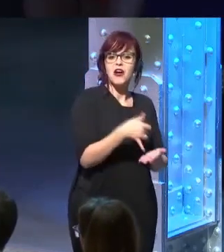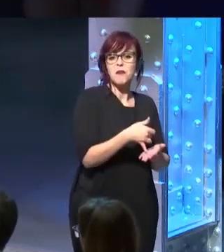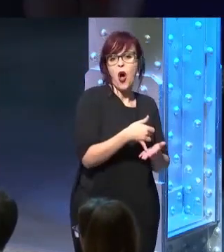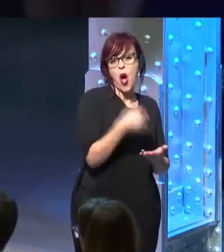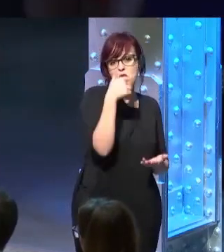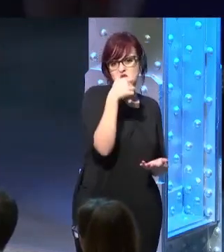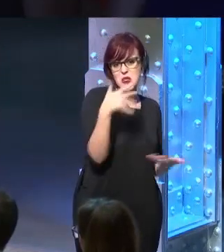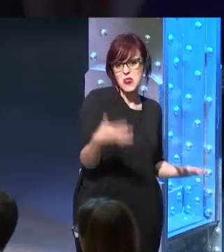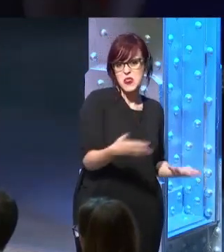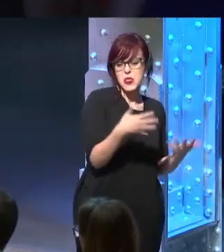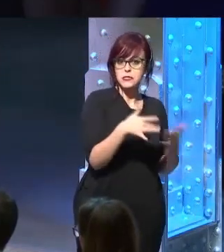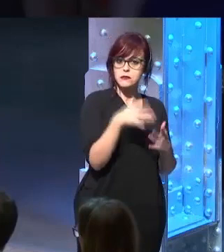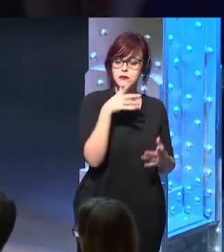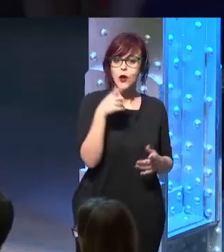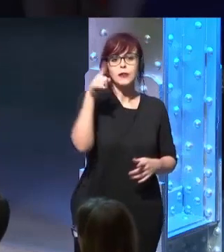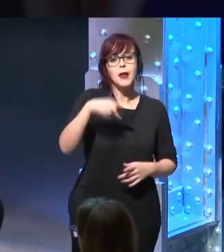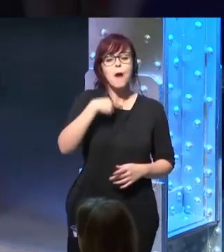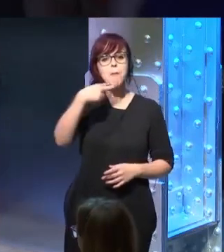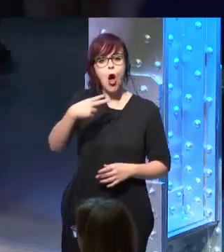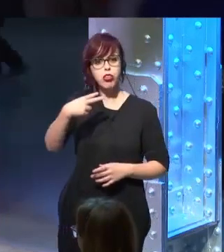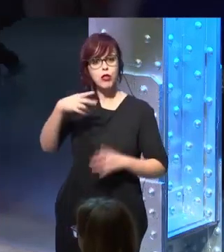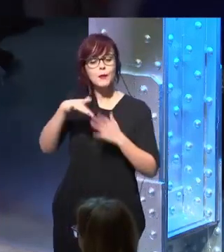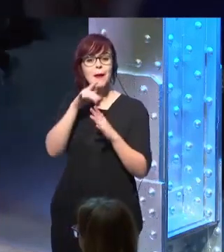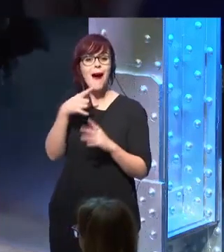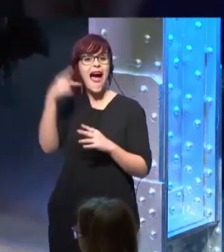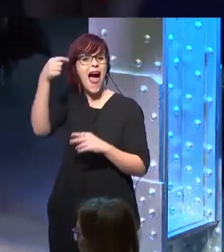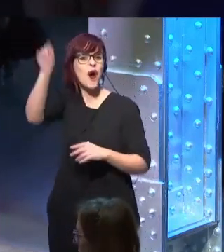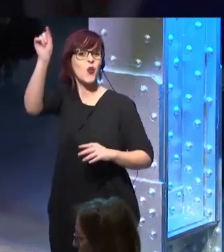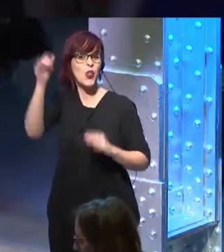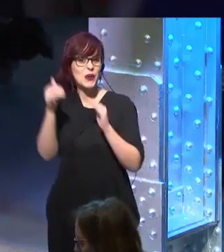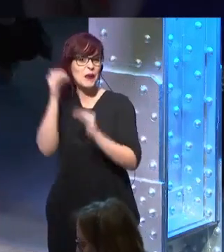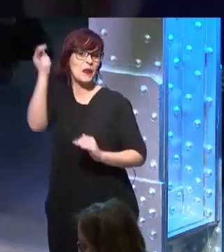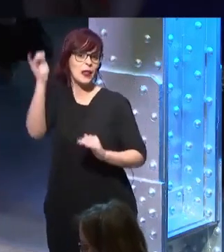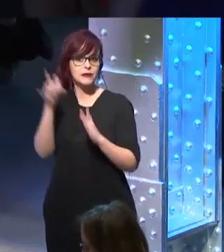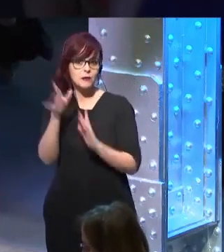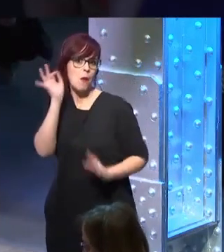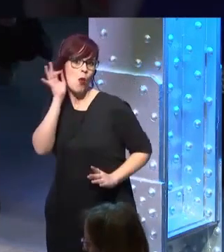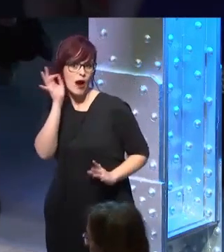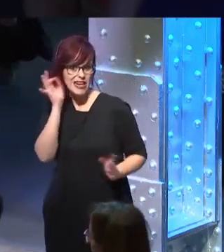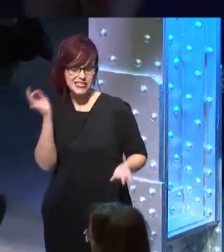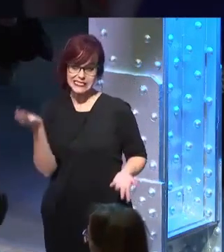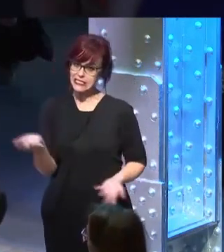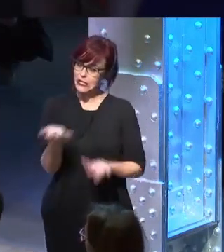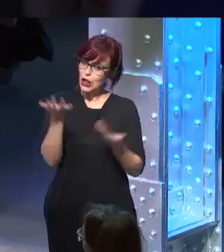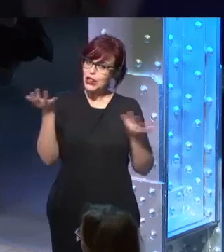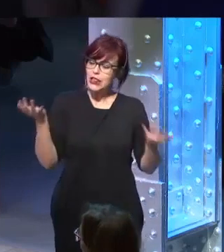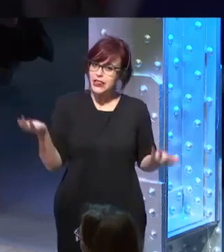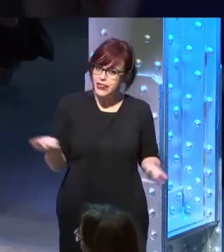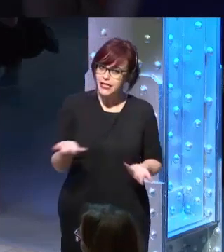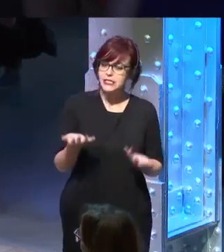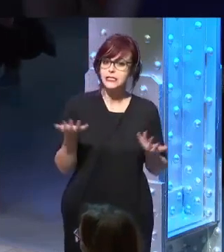agudo, indicaba los atributos de la mujer. Y además